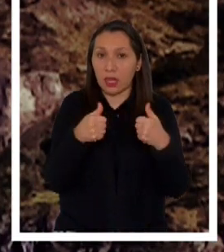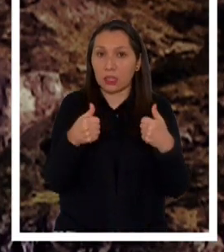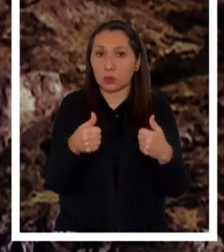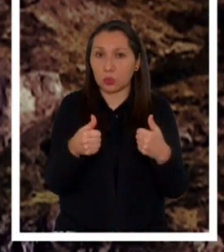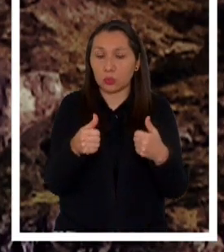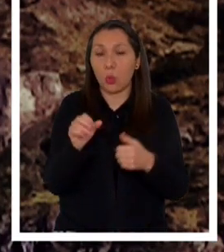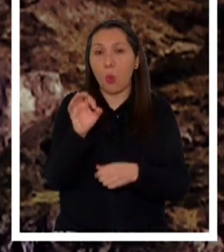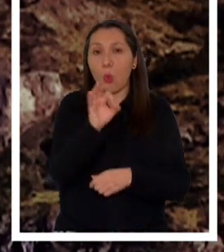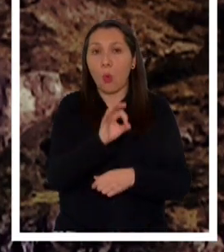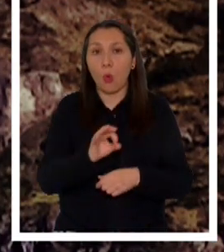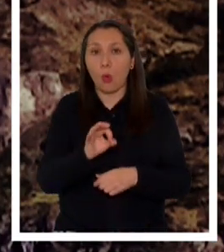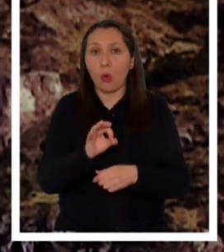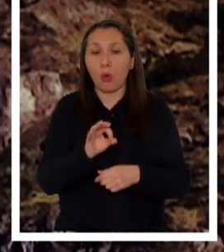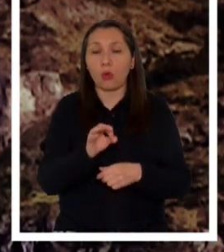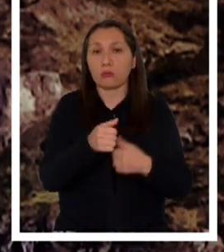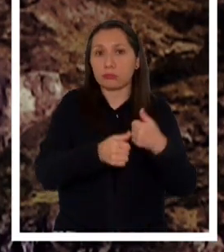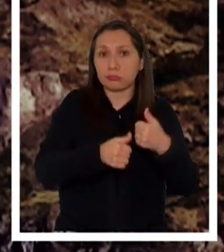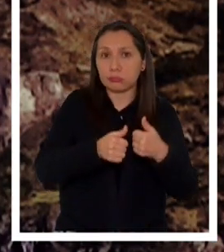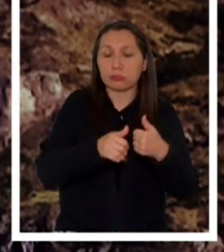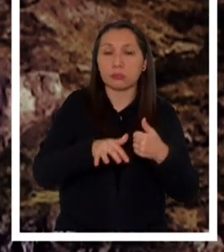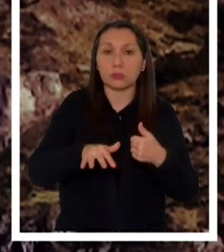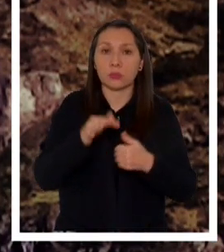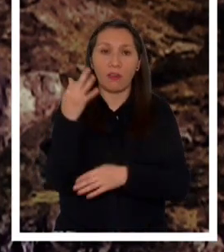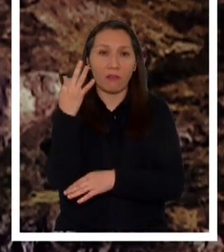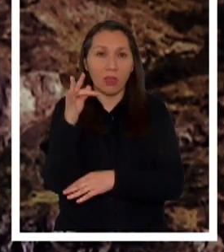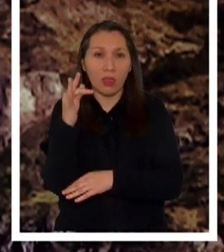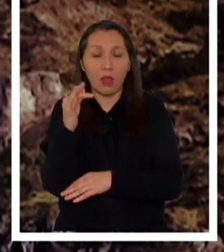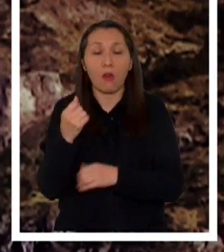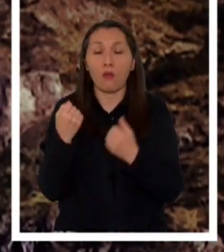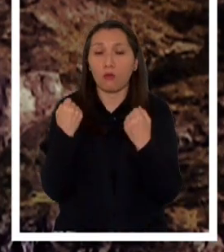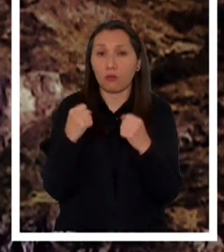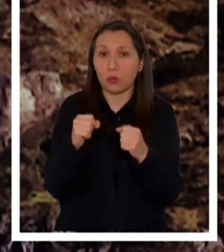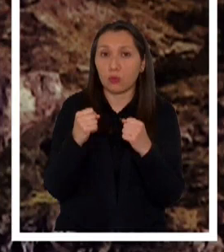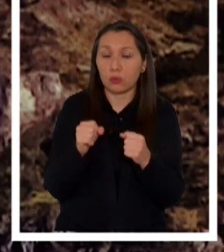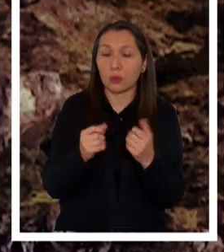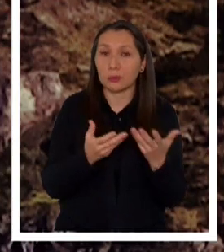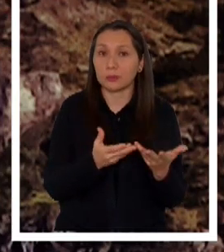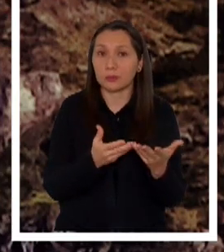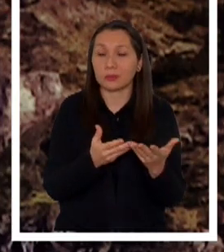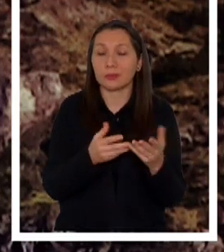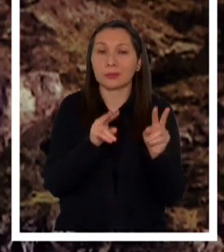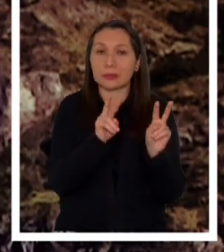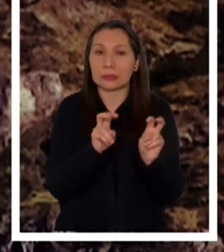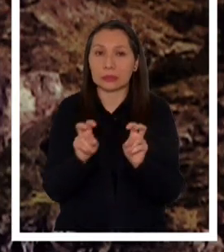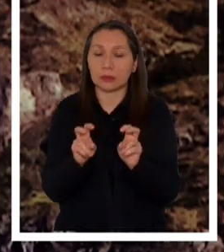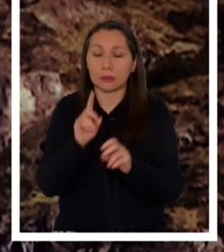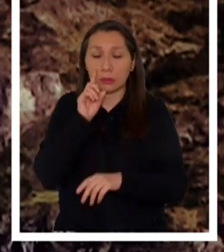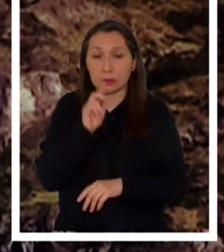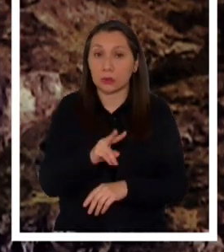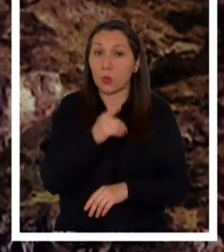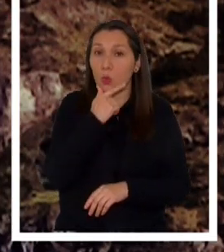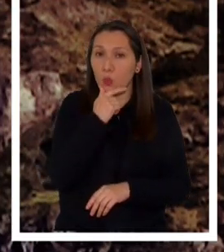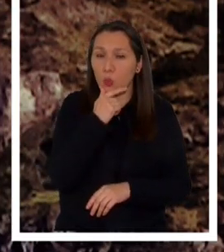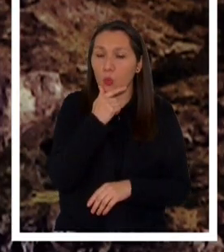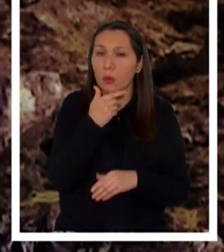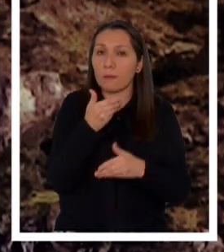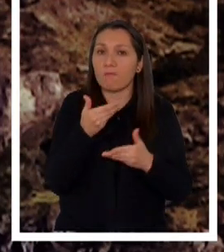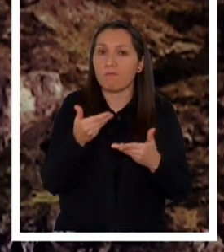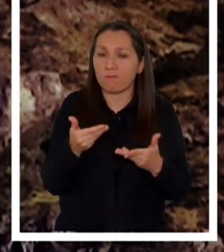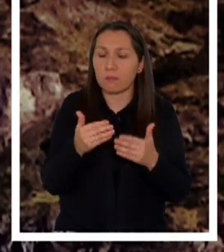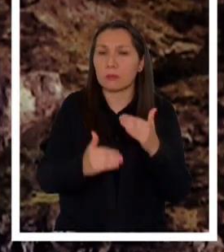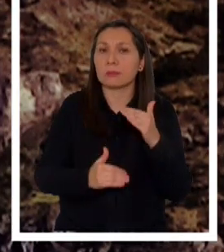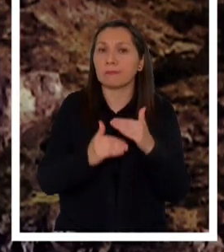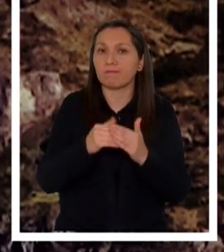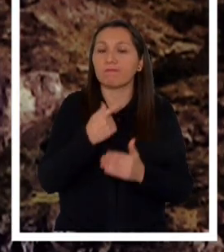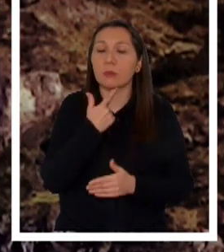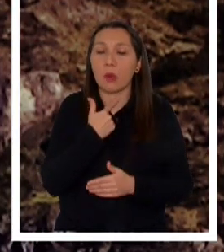o de la liga o de la Federación de fútbol temas que indudablemente son de